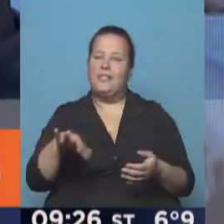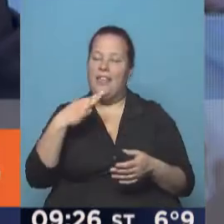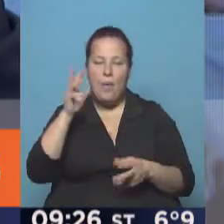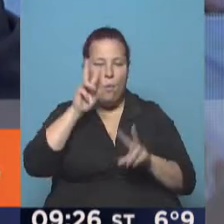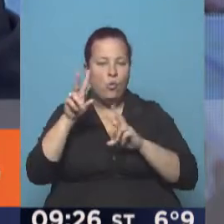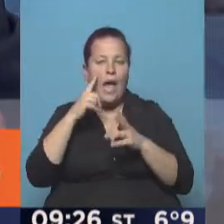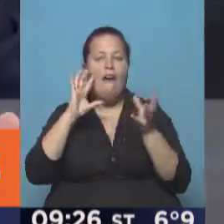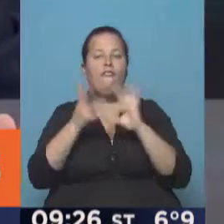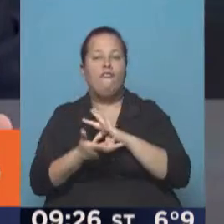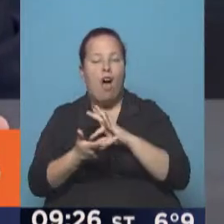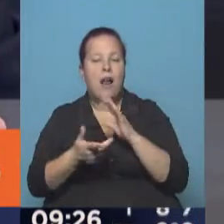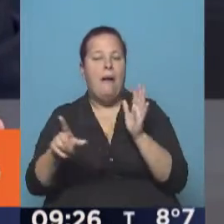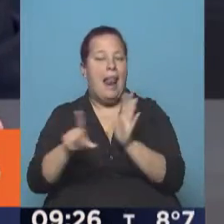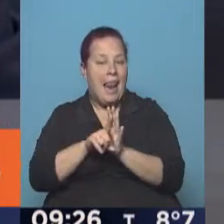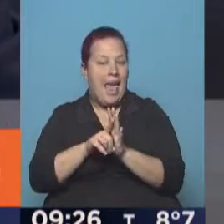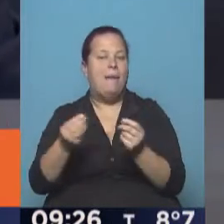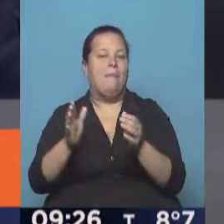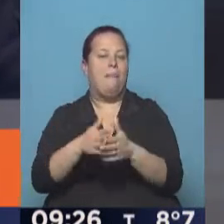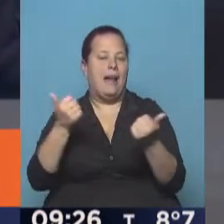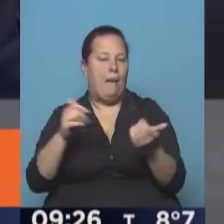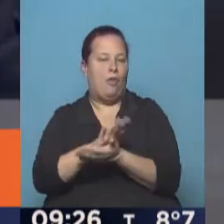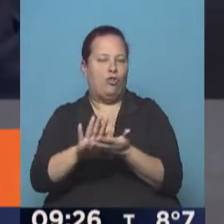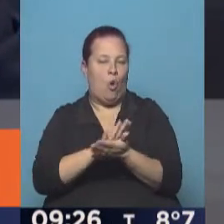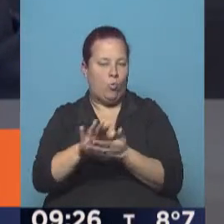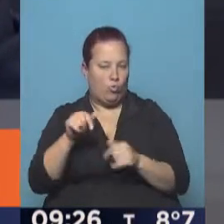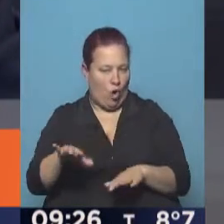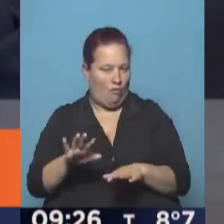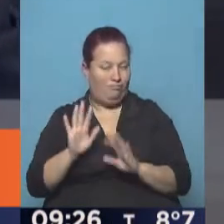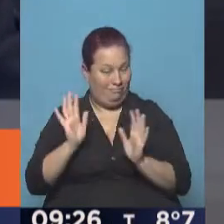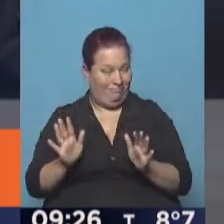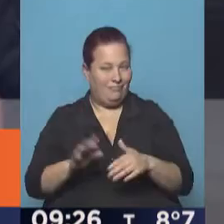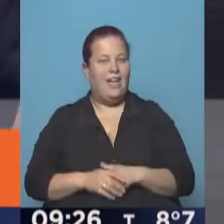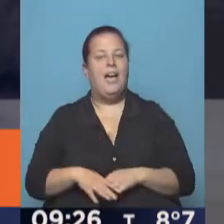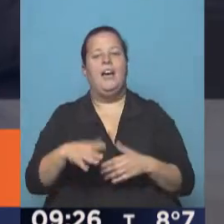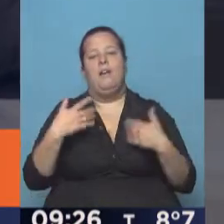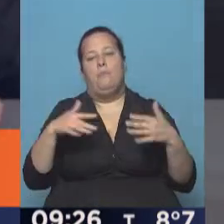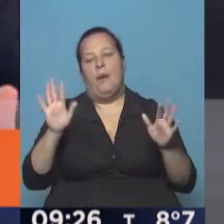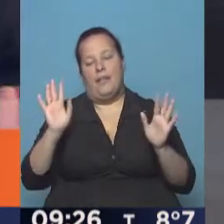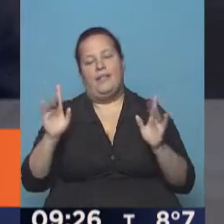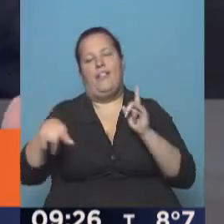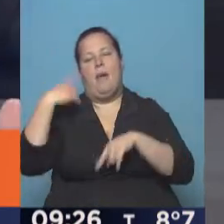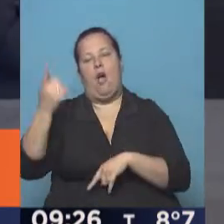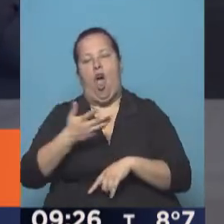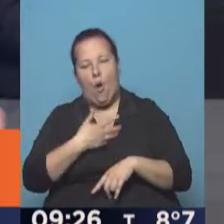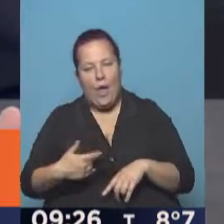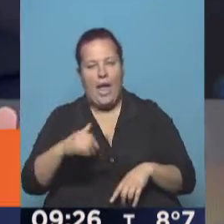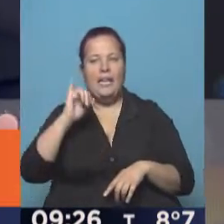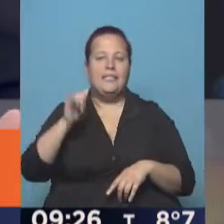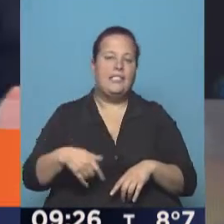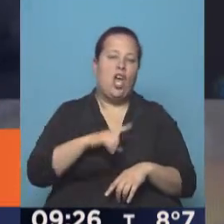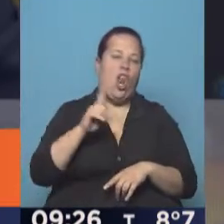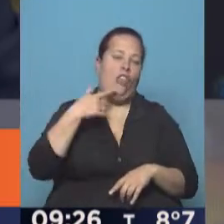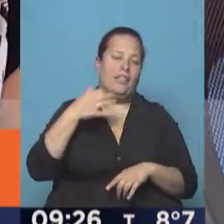crear un instrumento que rápidamente resuelva esta situación, ¿no es cierto? Probablemente después el Ejecutivo podrá decidir si esto